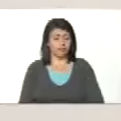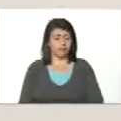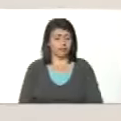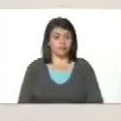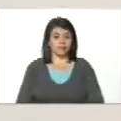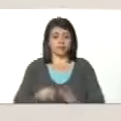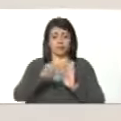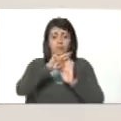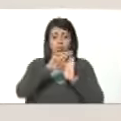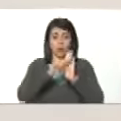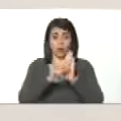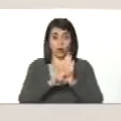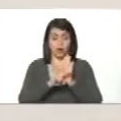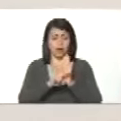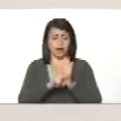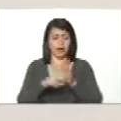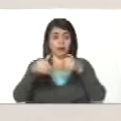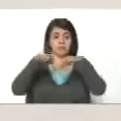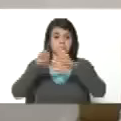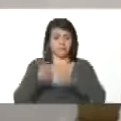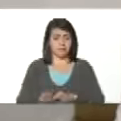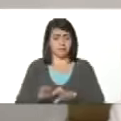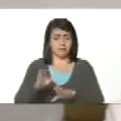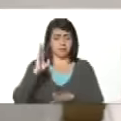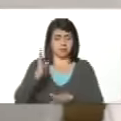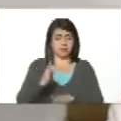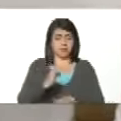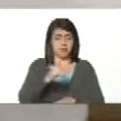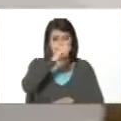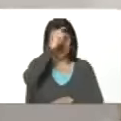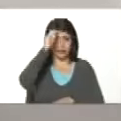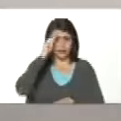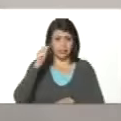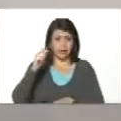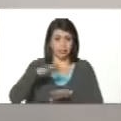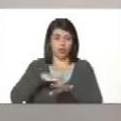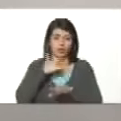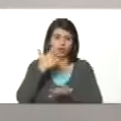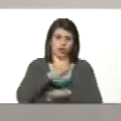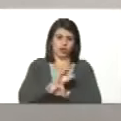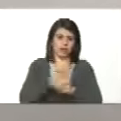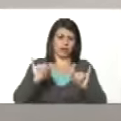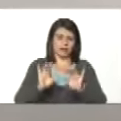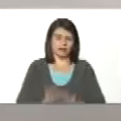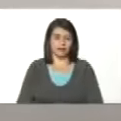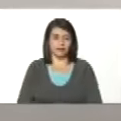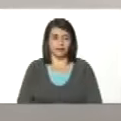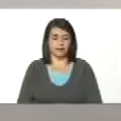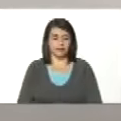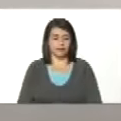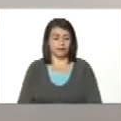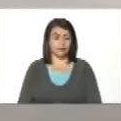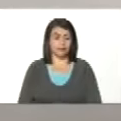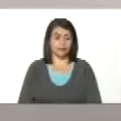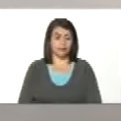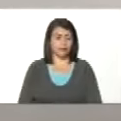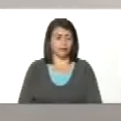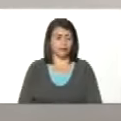la resolución. Se le levanta la sanción a la señora Tibisay Lucena, puesto que falleció.